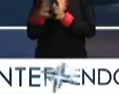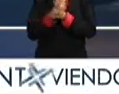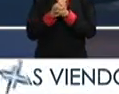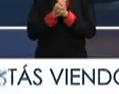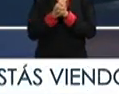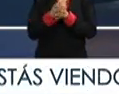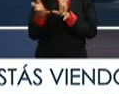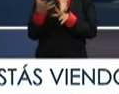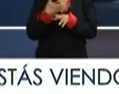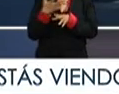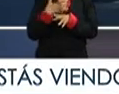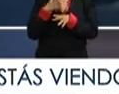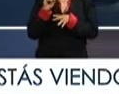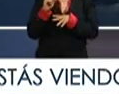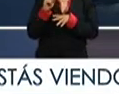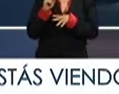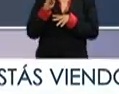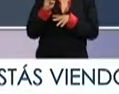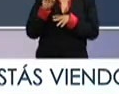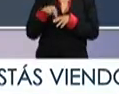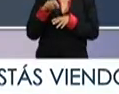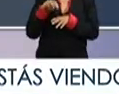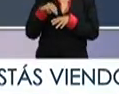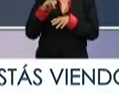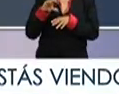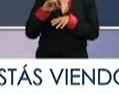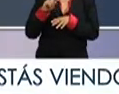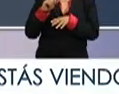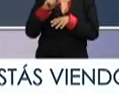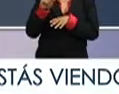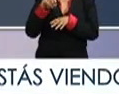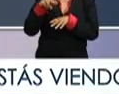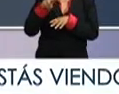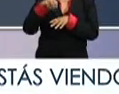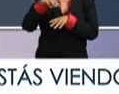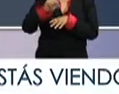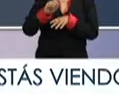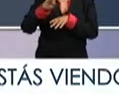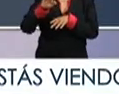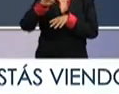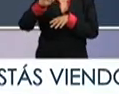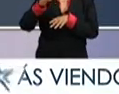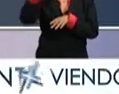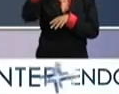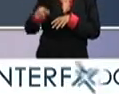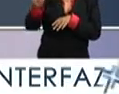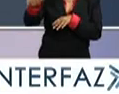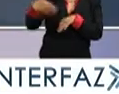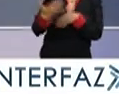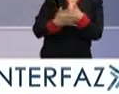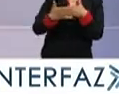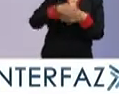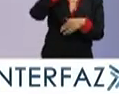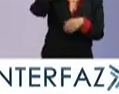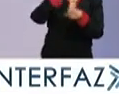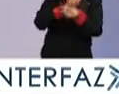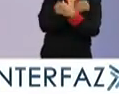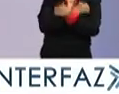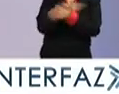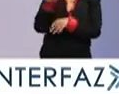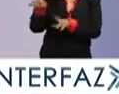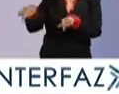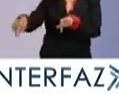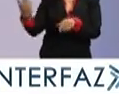bueno, incluso Esteban Moctezuma Barragán, que está nombrado como próximo secretario de Educación